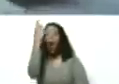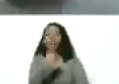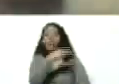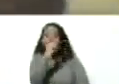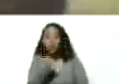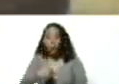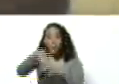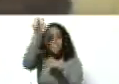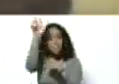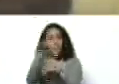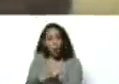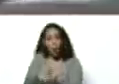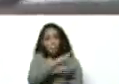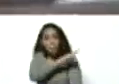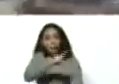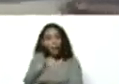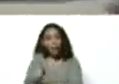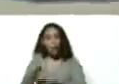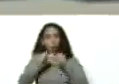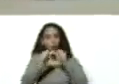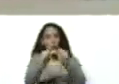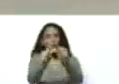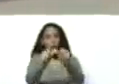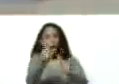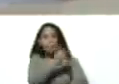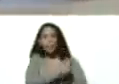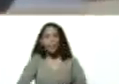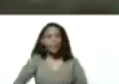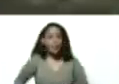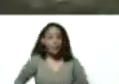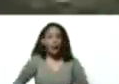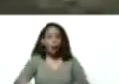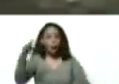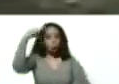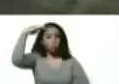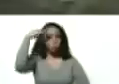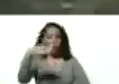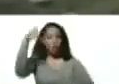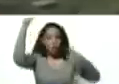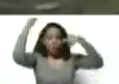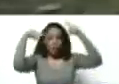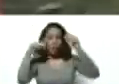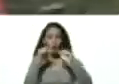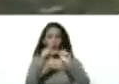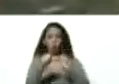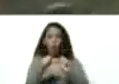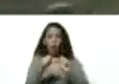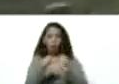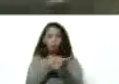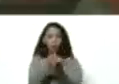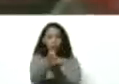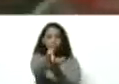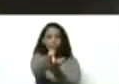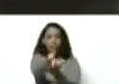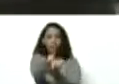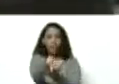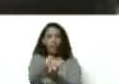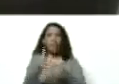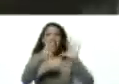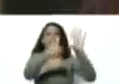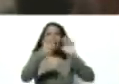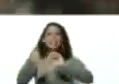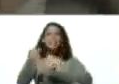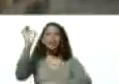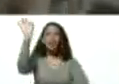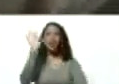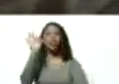del mandato del presidente, comandante Hugo Rafael Chávez Fría, con casi el 60